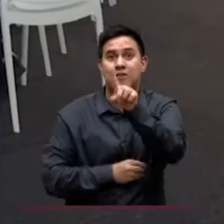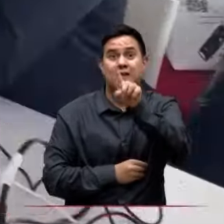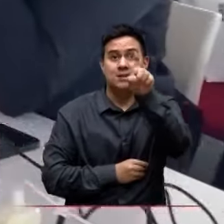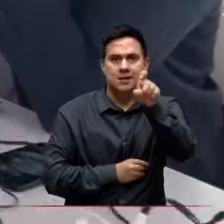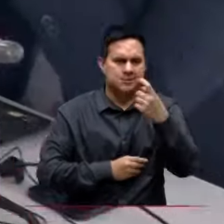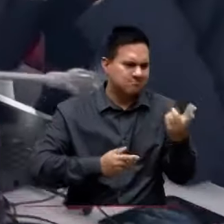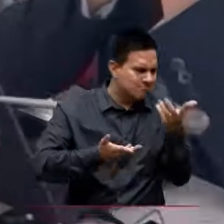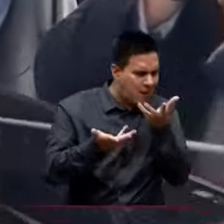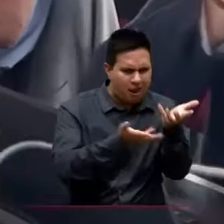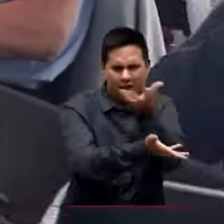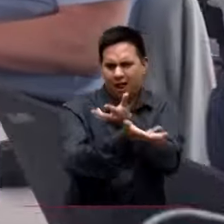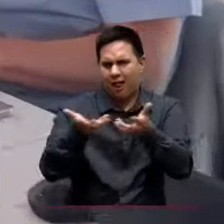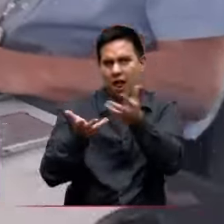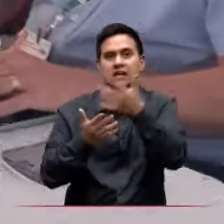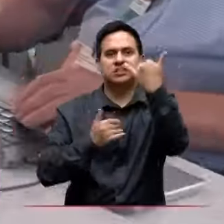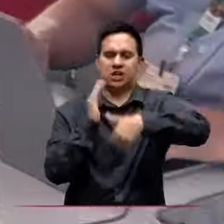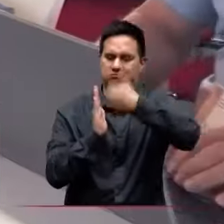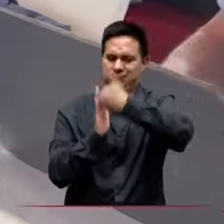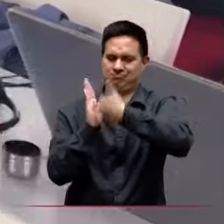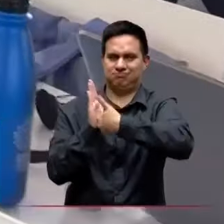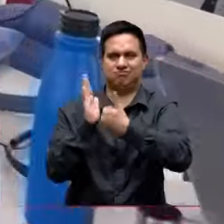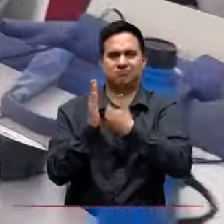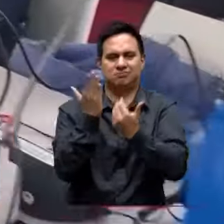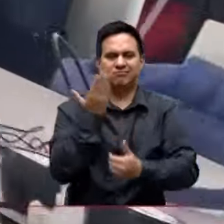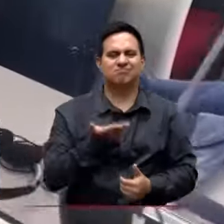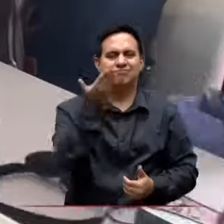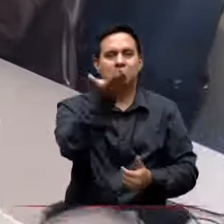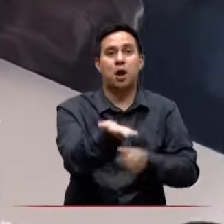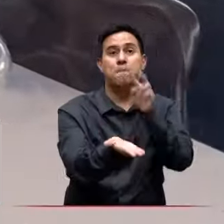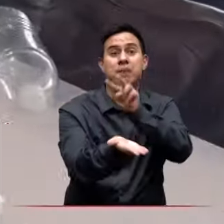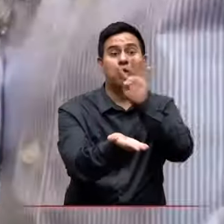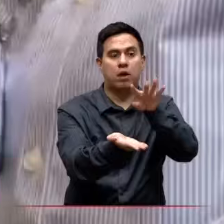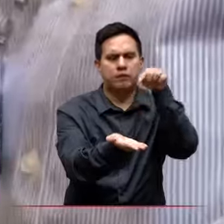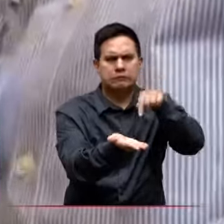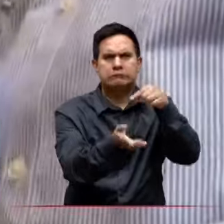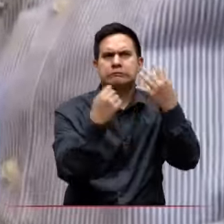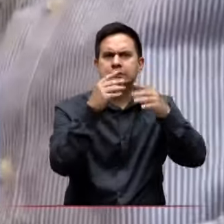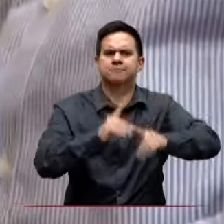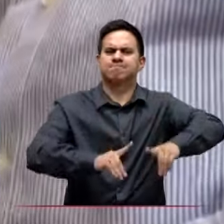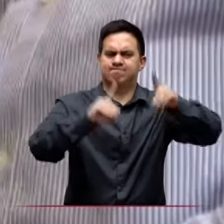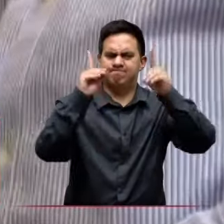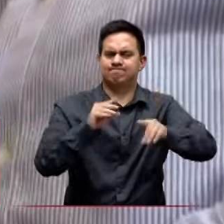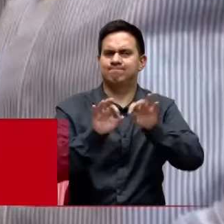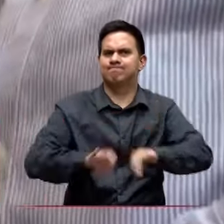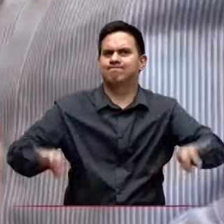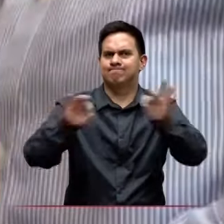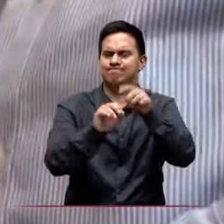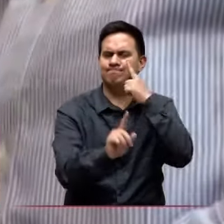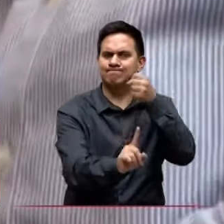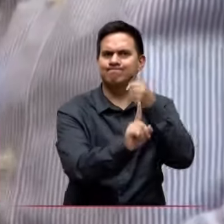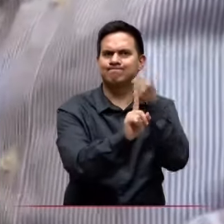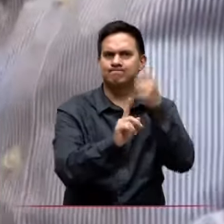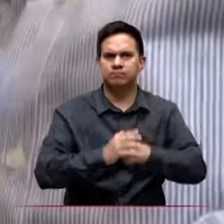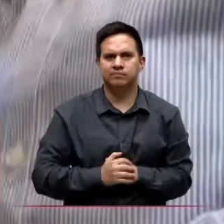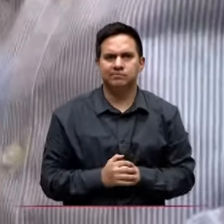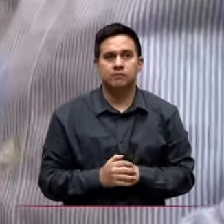tienen preparados 24 documentos para decisiones claves. Estamos satisfechos con el ritmo de la